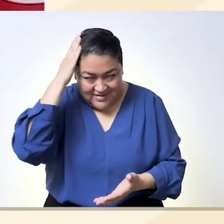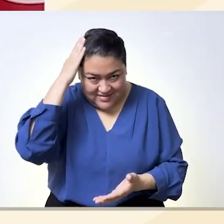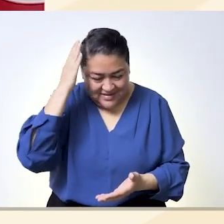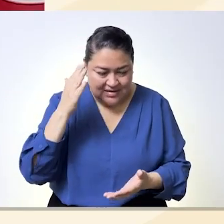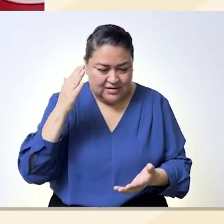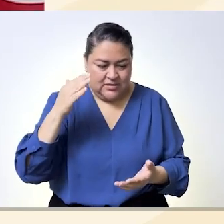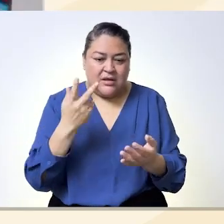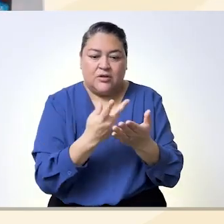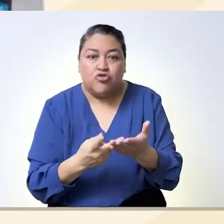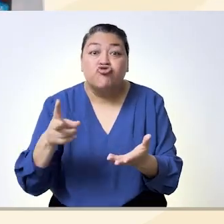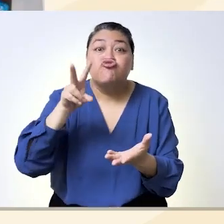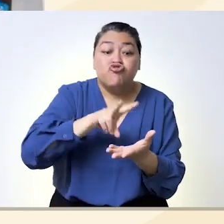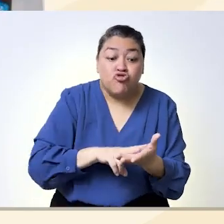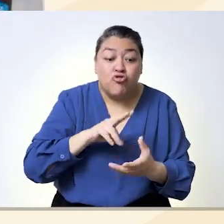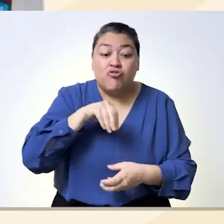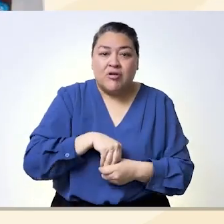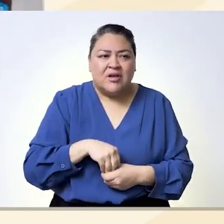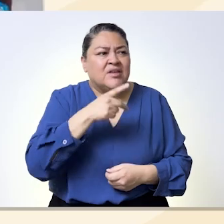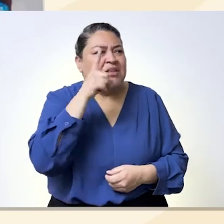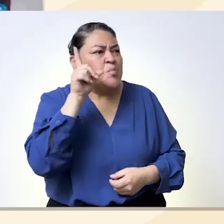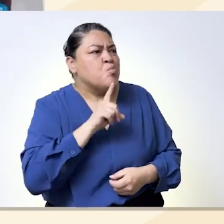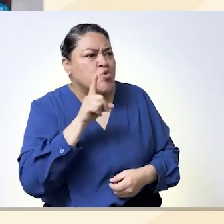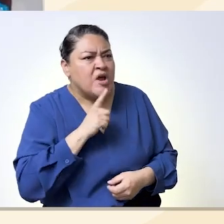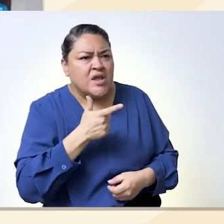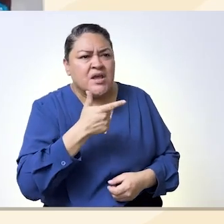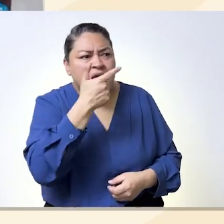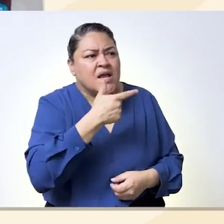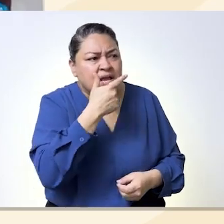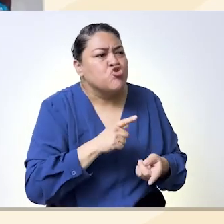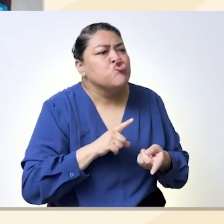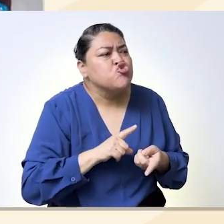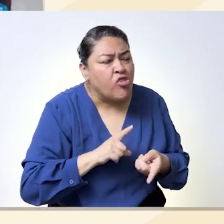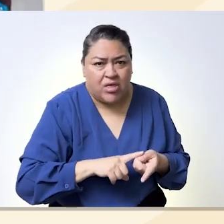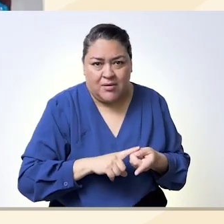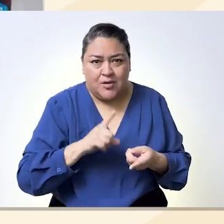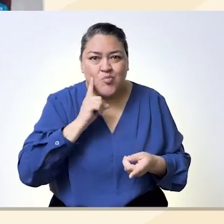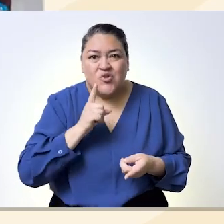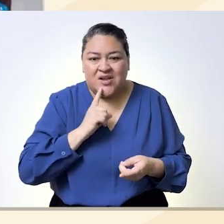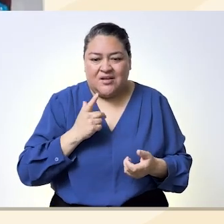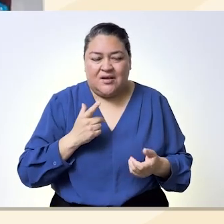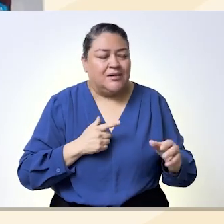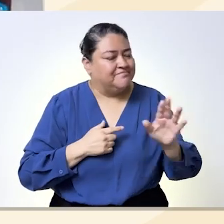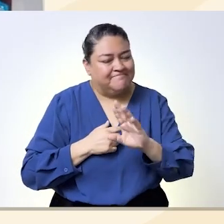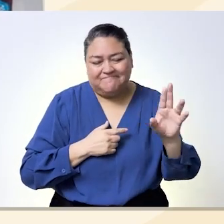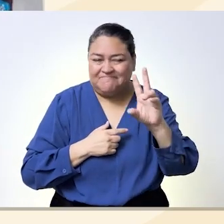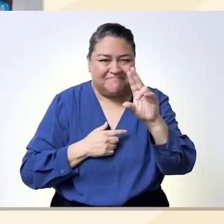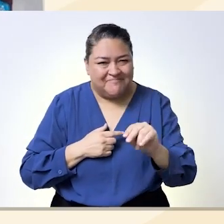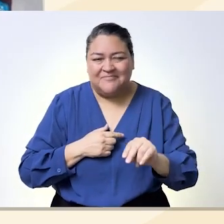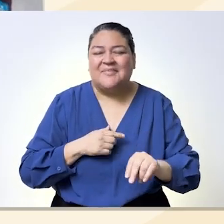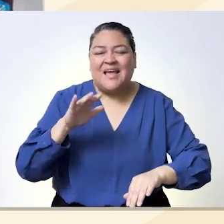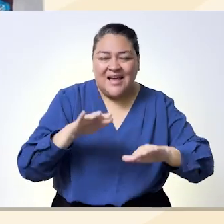que están en otras luchas, están en el feminismo y no se abocan a su lucha de lesbianas, y estamos con las lesbianas. O sea, es que